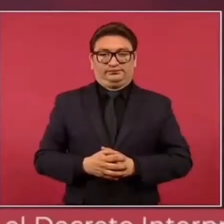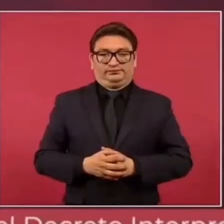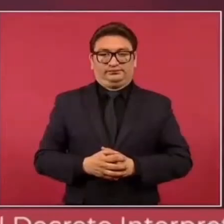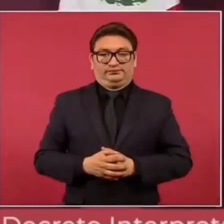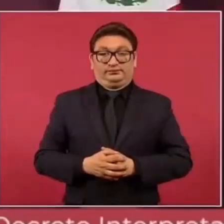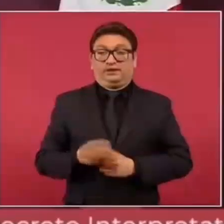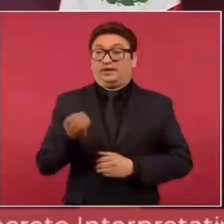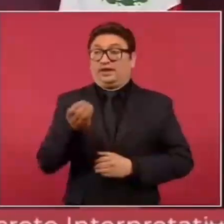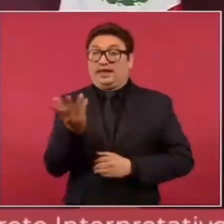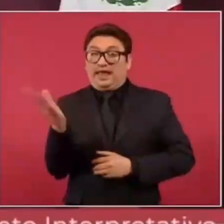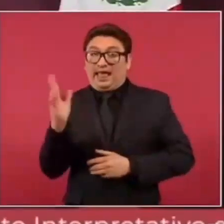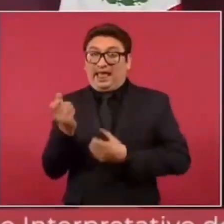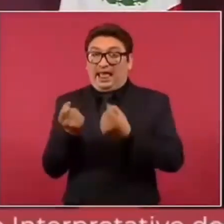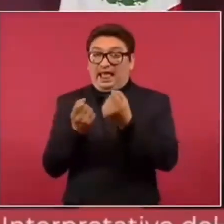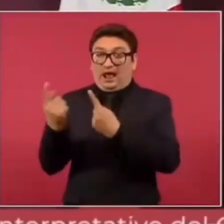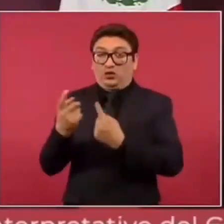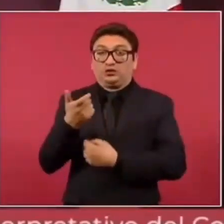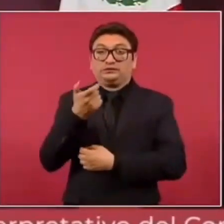de particulares